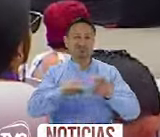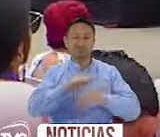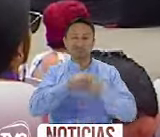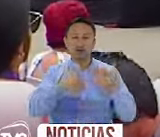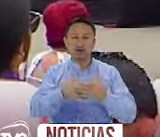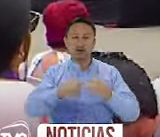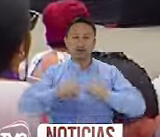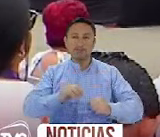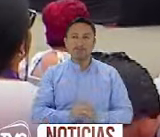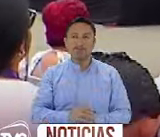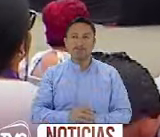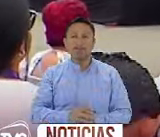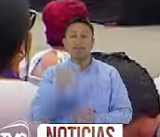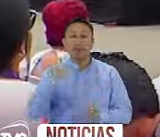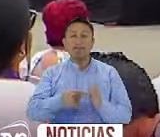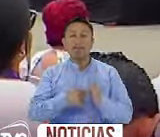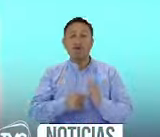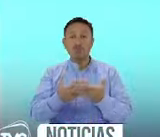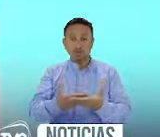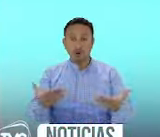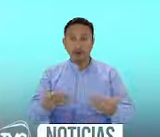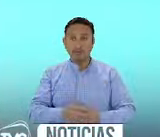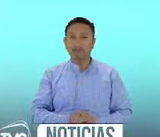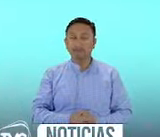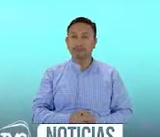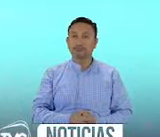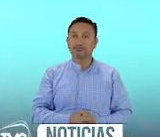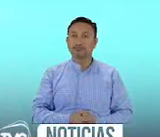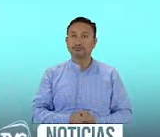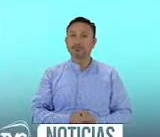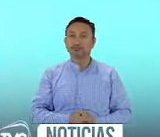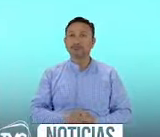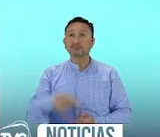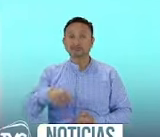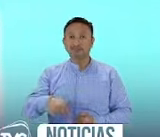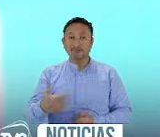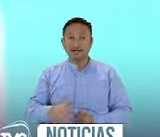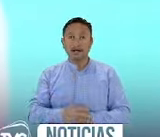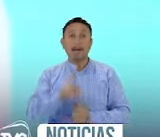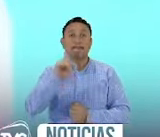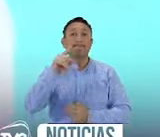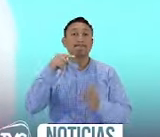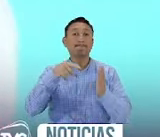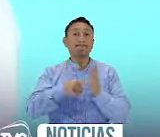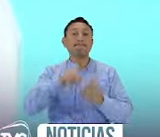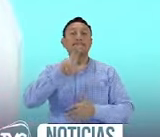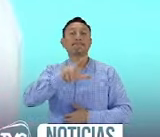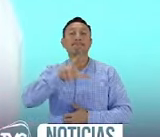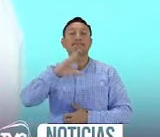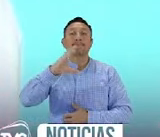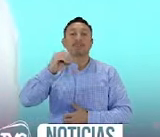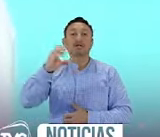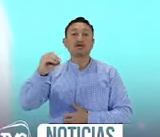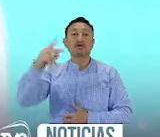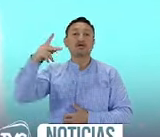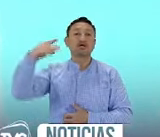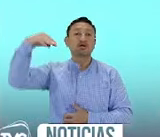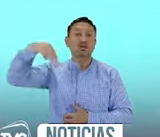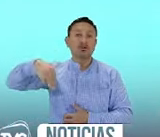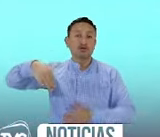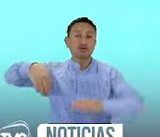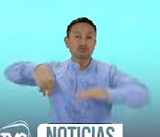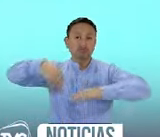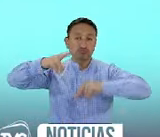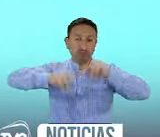por ejemplo, en obras. Hemos intervenido más de 1.300 kilómetros de vías con una inversión